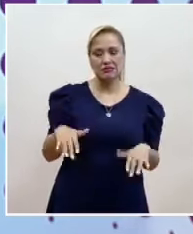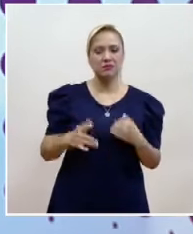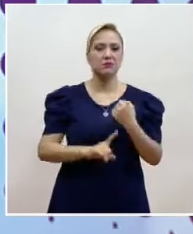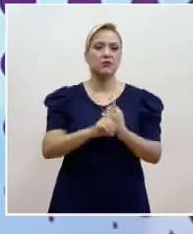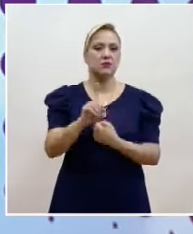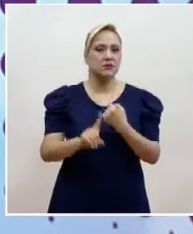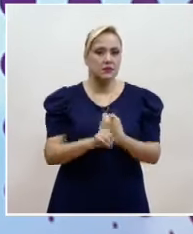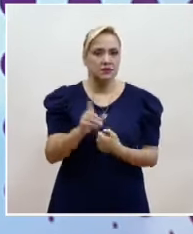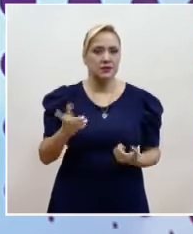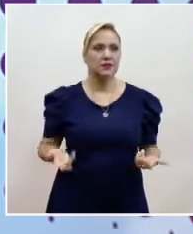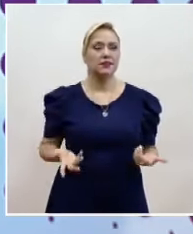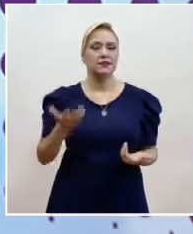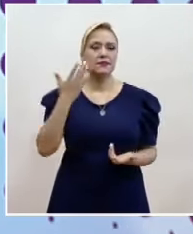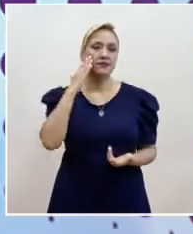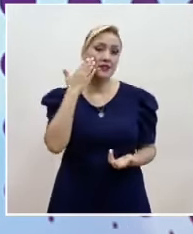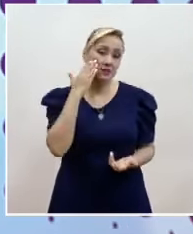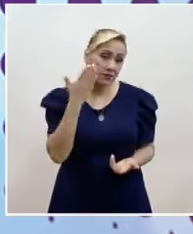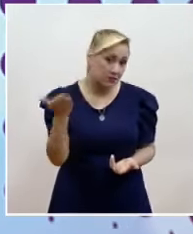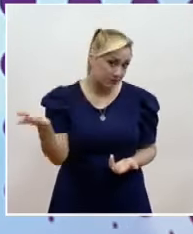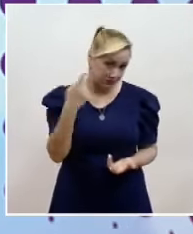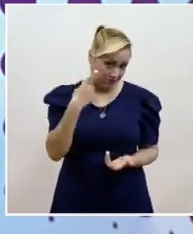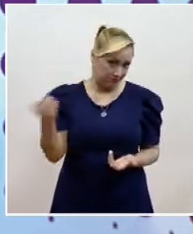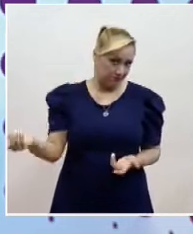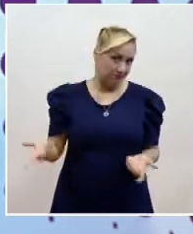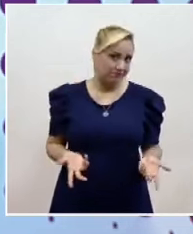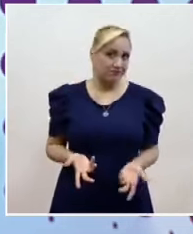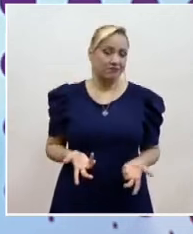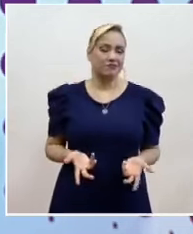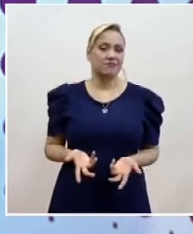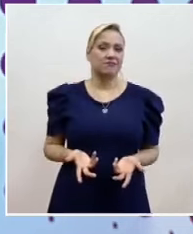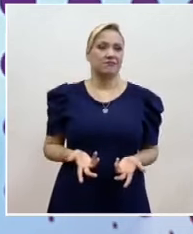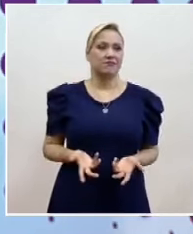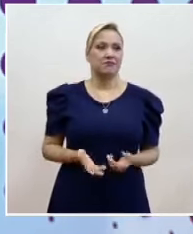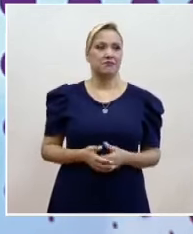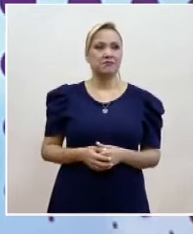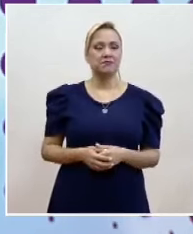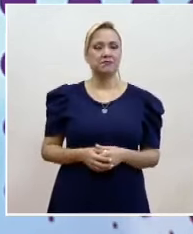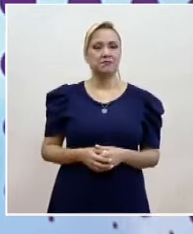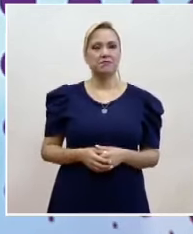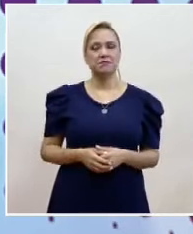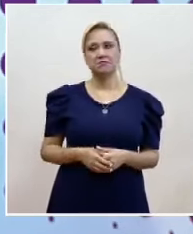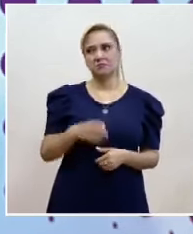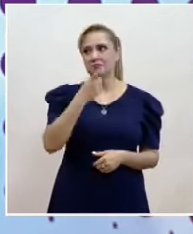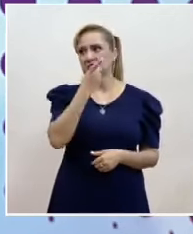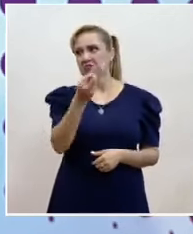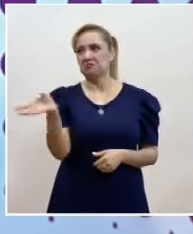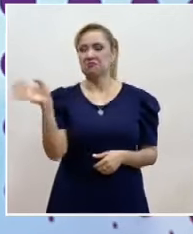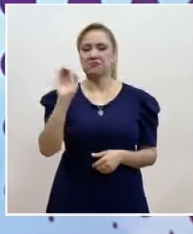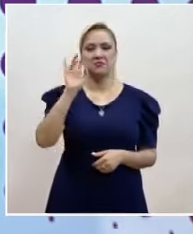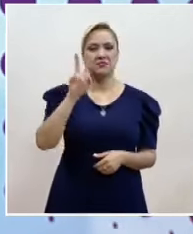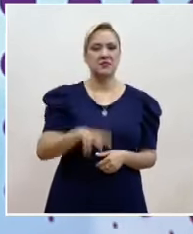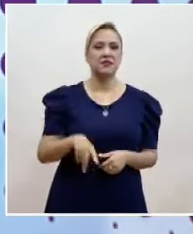problemas de Facebook, ¿no? Digamos que, pues, hay quien dice, ¿no? Que es probable que nuestro